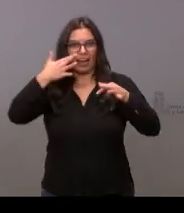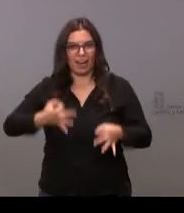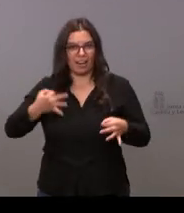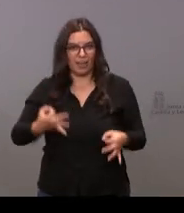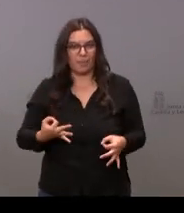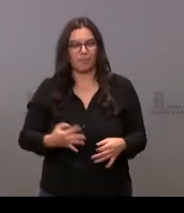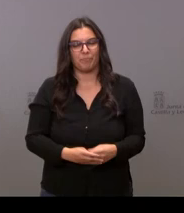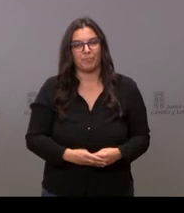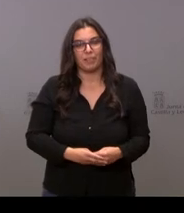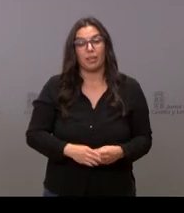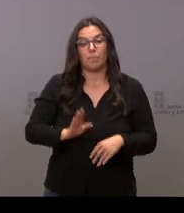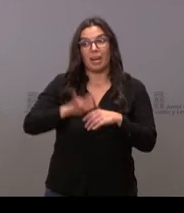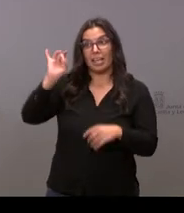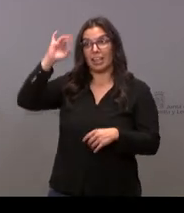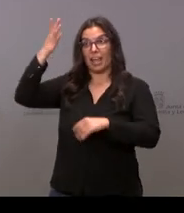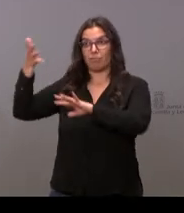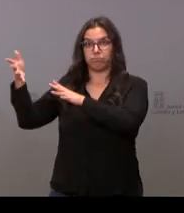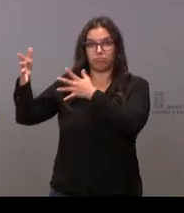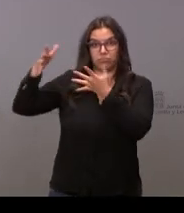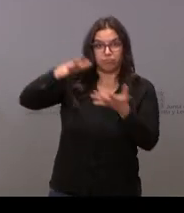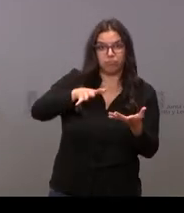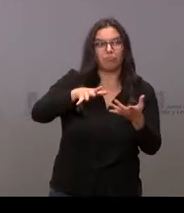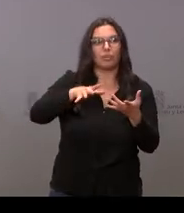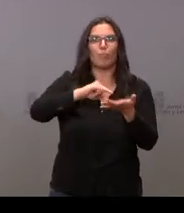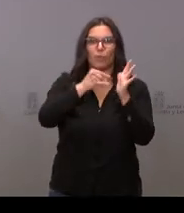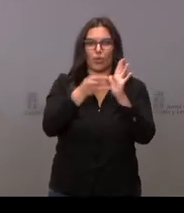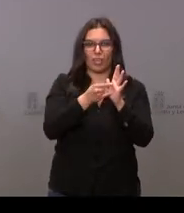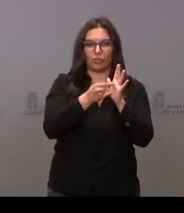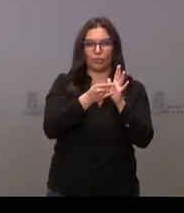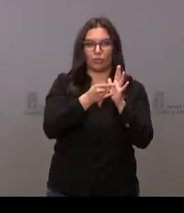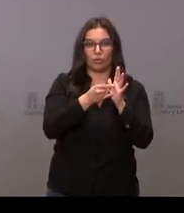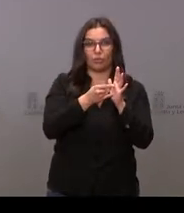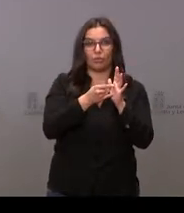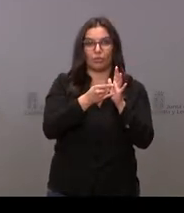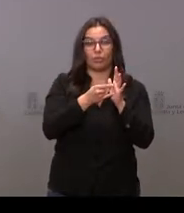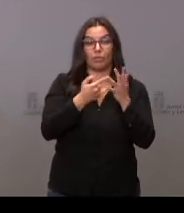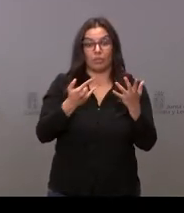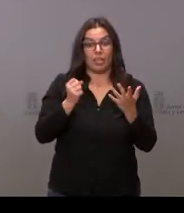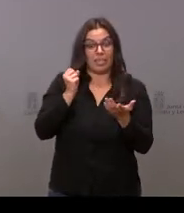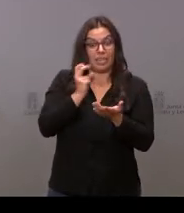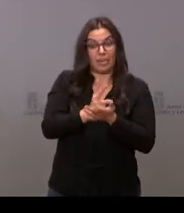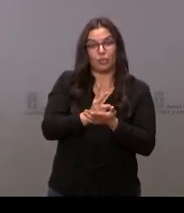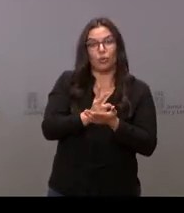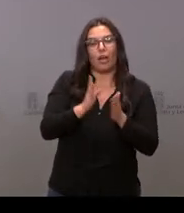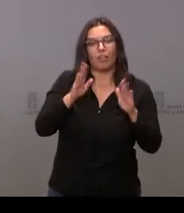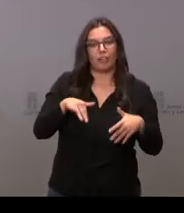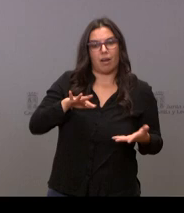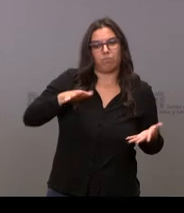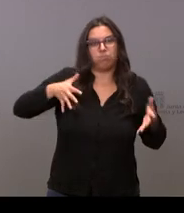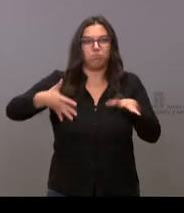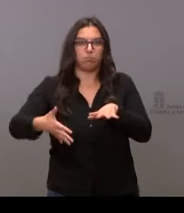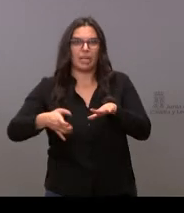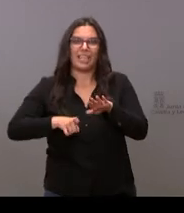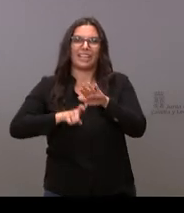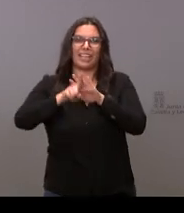que esas ideas se acaben convirtiendo en proyectos para que ese desafío se acabe convirtiendo en